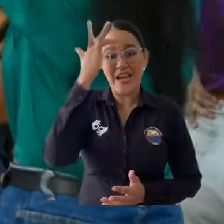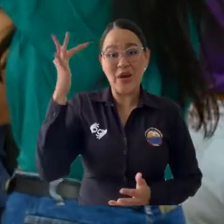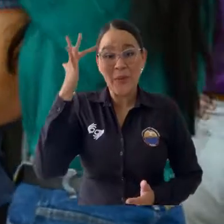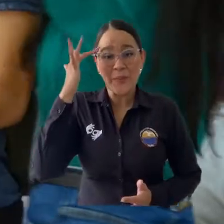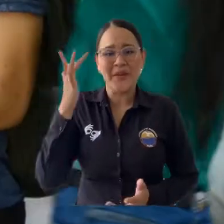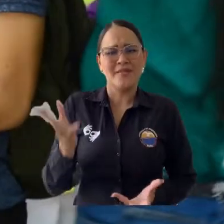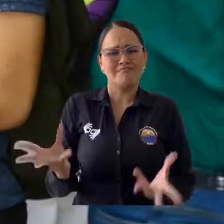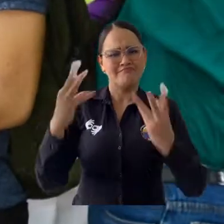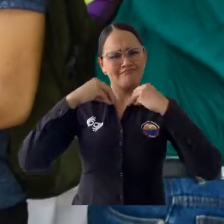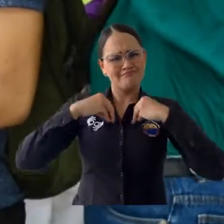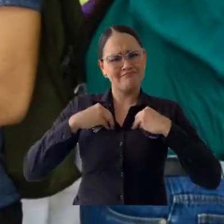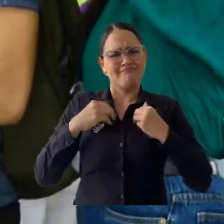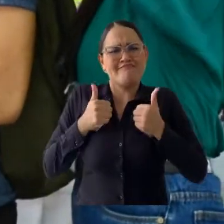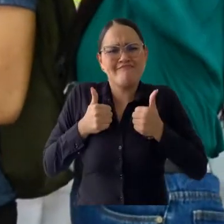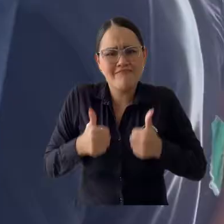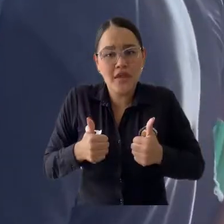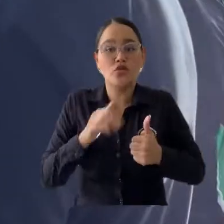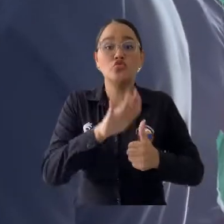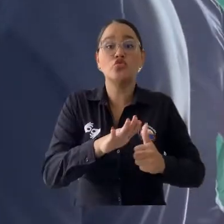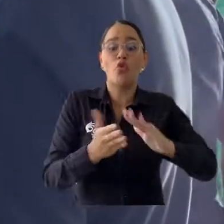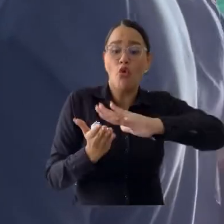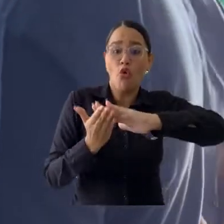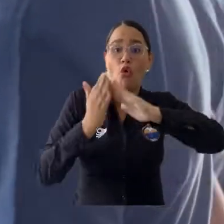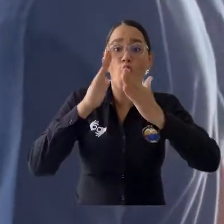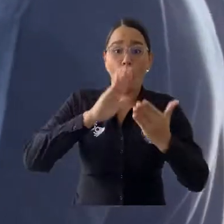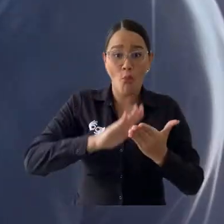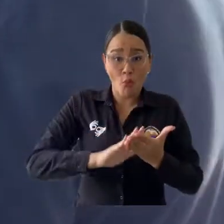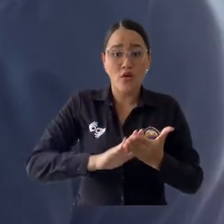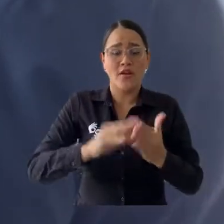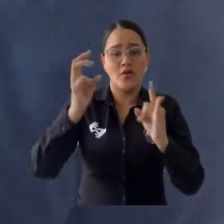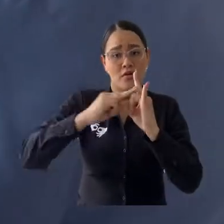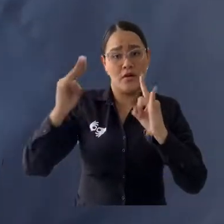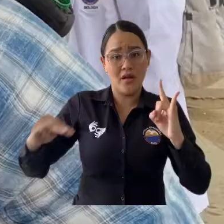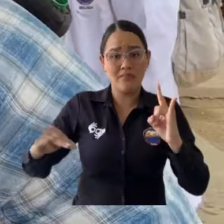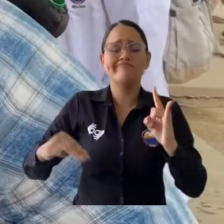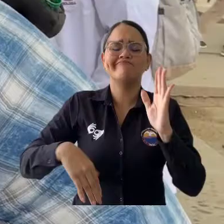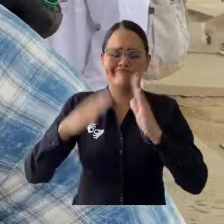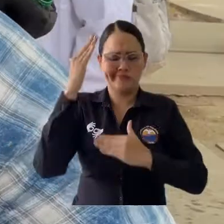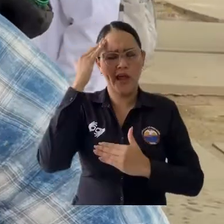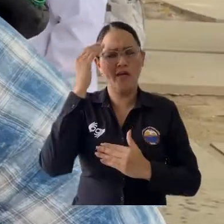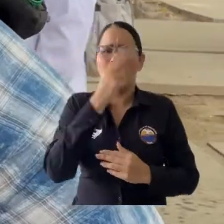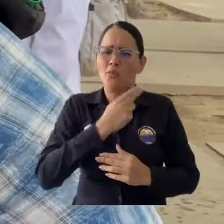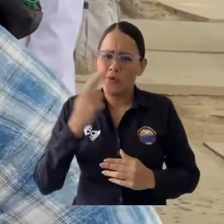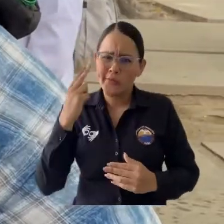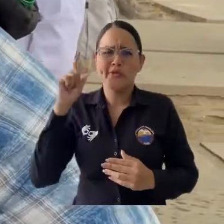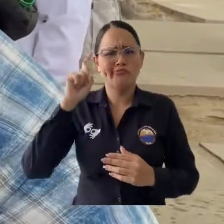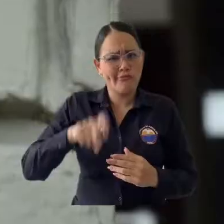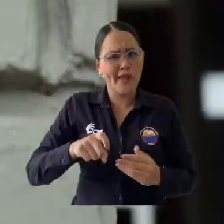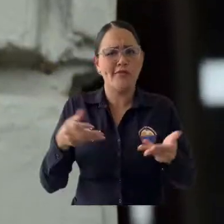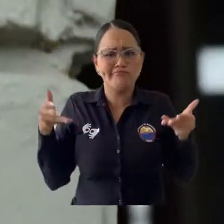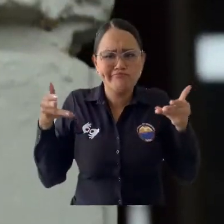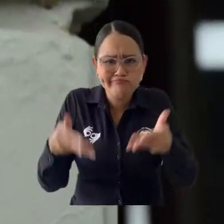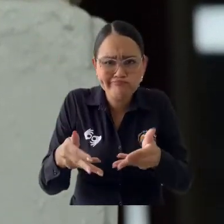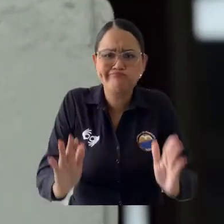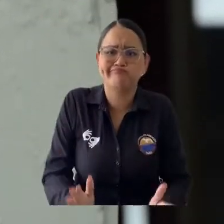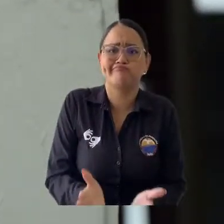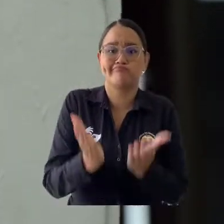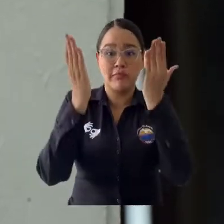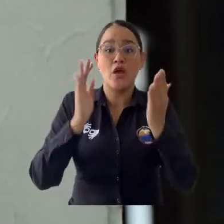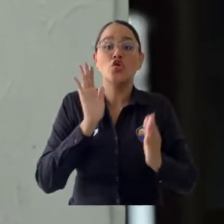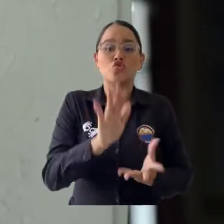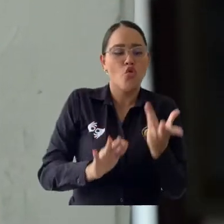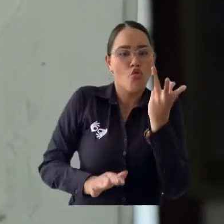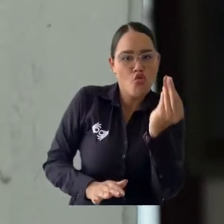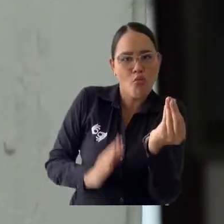La salud mental y el bienestar psicológico de la comunidad universitaria es un compromiso que no desfallece en la Universidad del Magdalena, que a través de